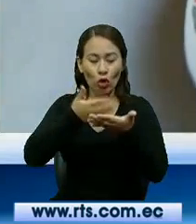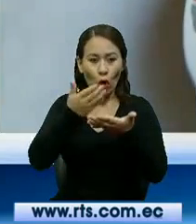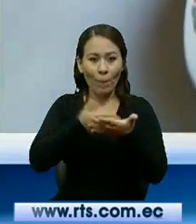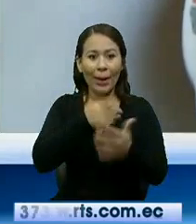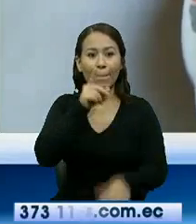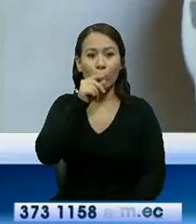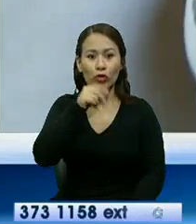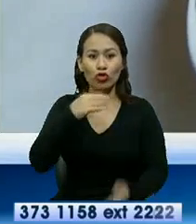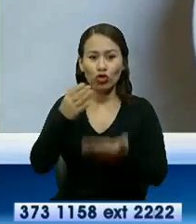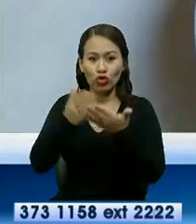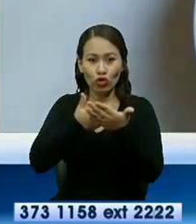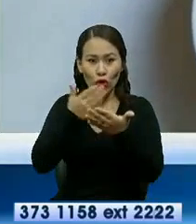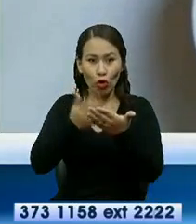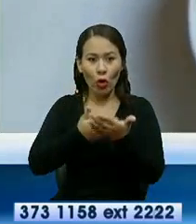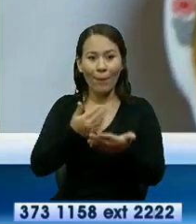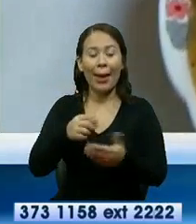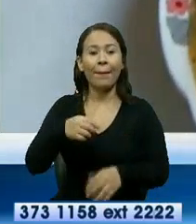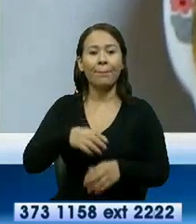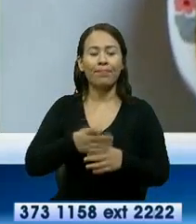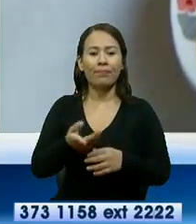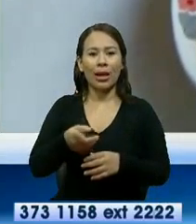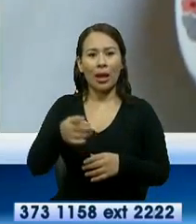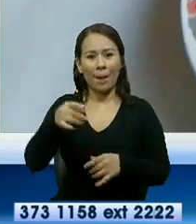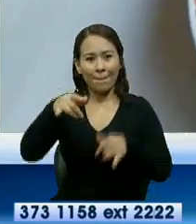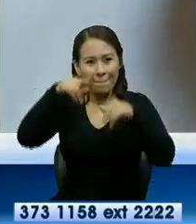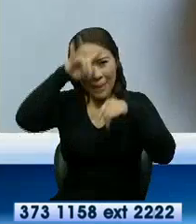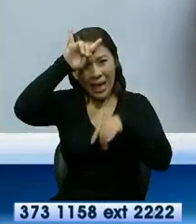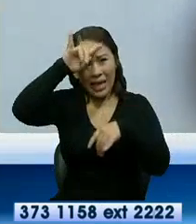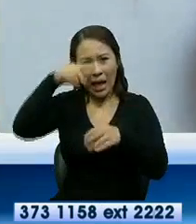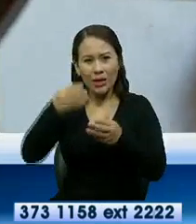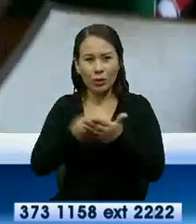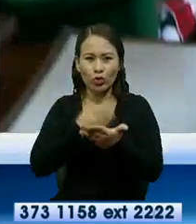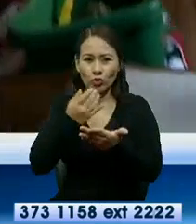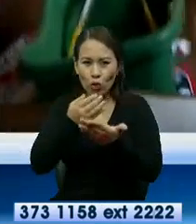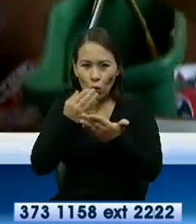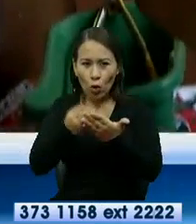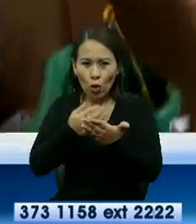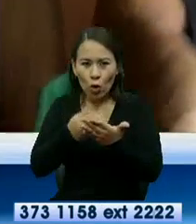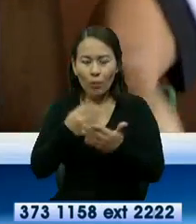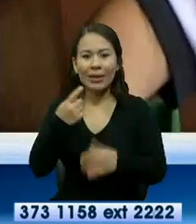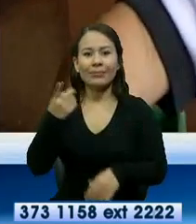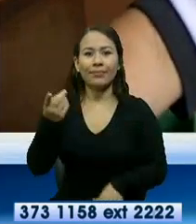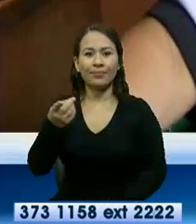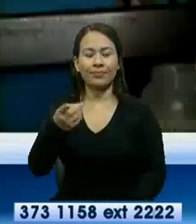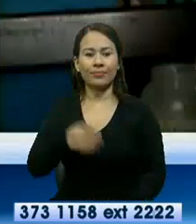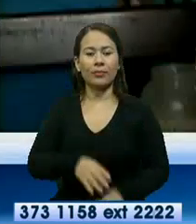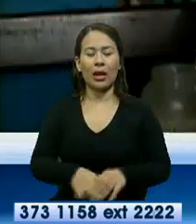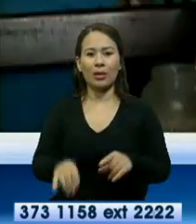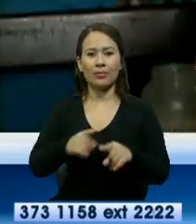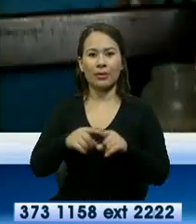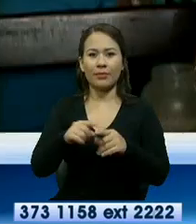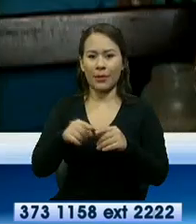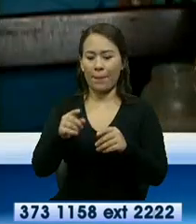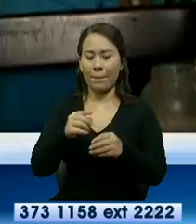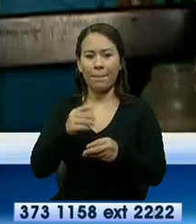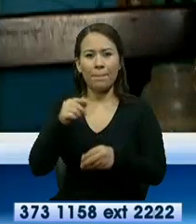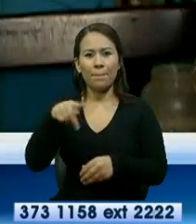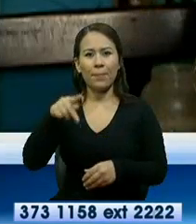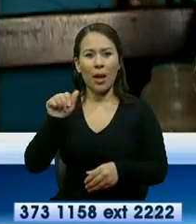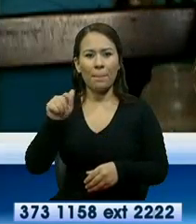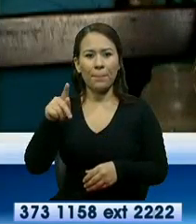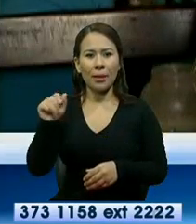gallina tenemos la pata de chancho que les gusta mucho la gente con papitas